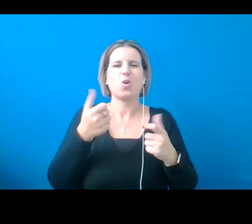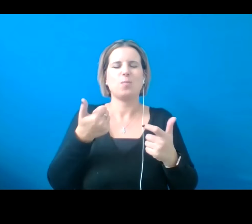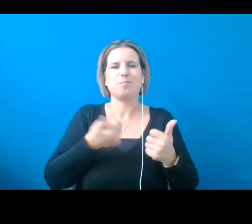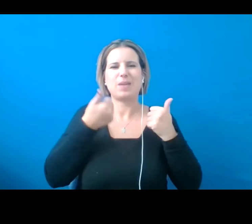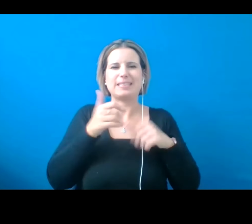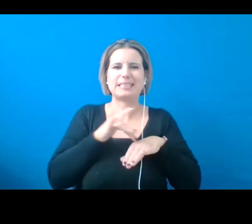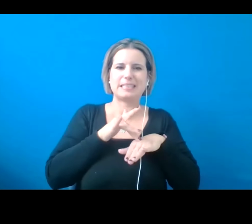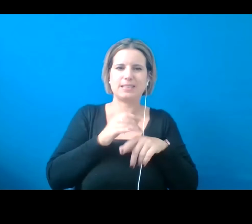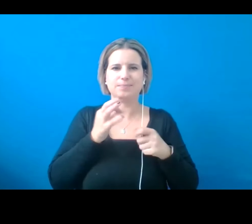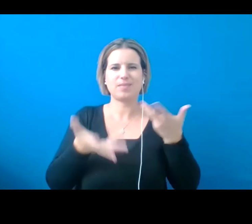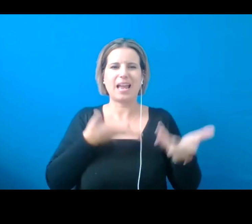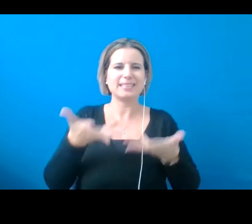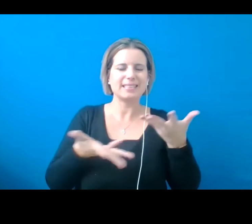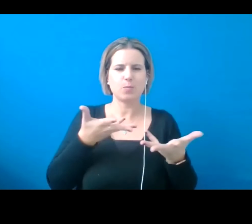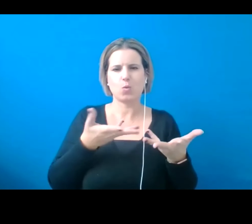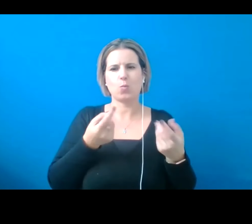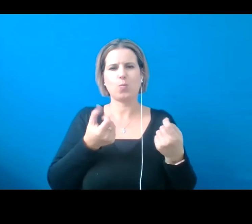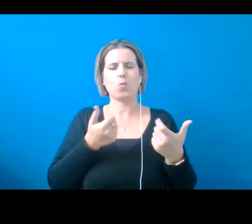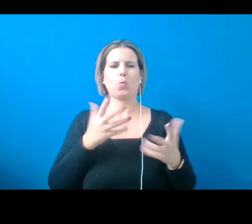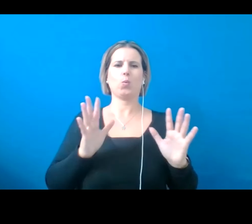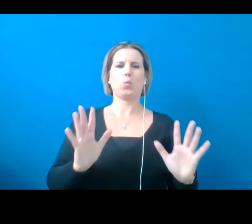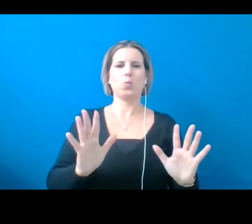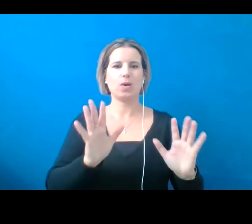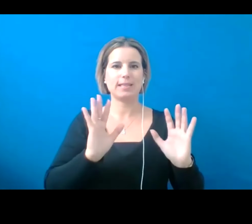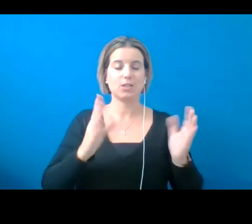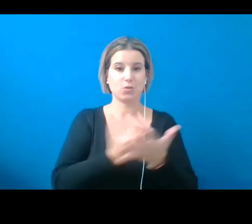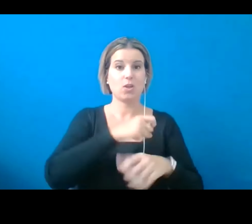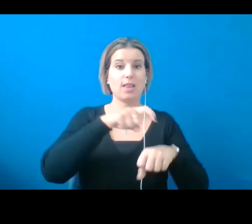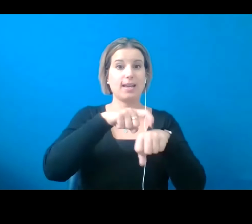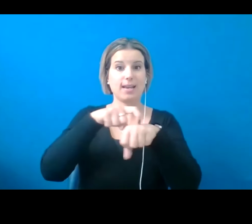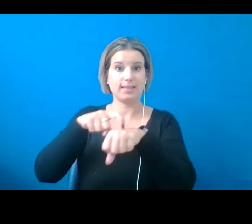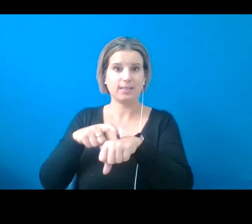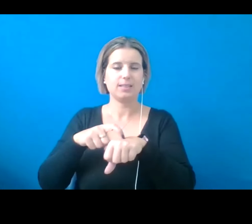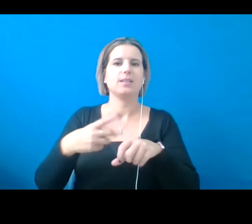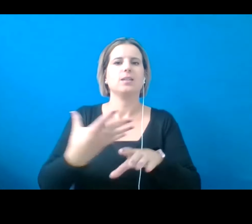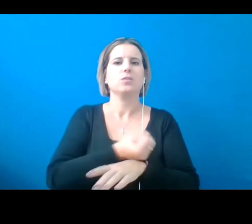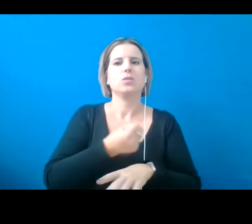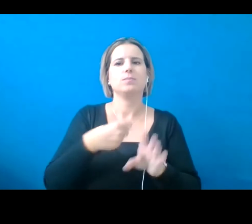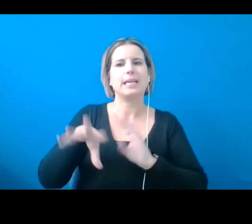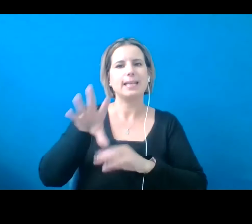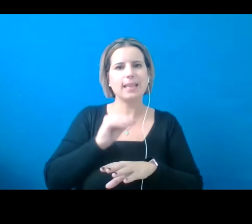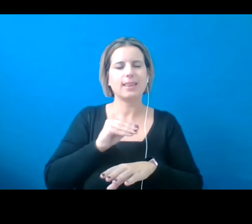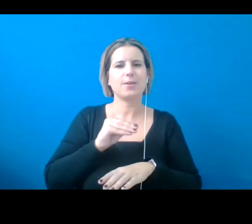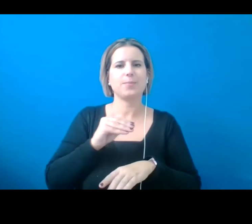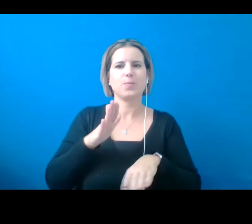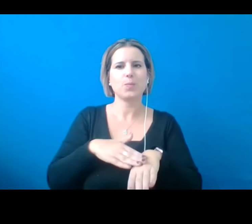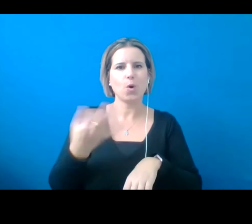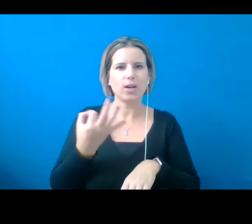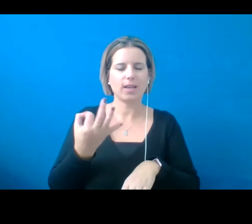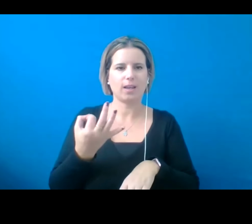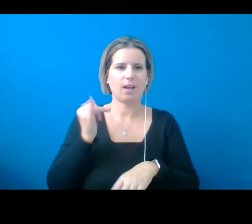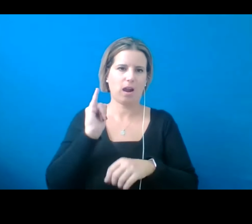cognitiva y conductual todo este tipo de características va a ayudarnos a entender por qué aparecen esos